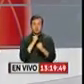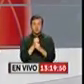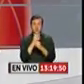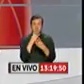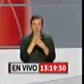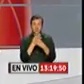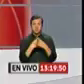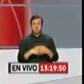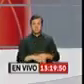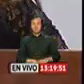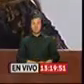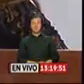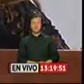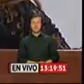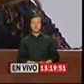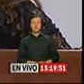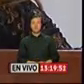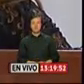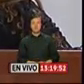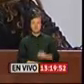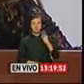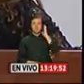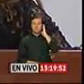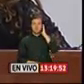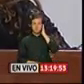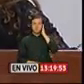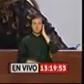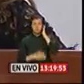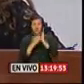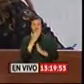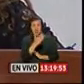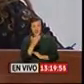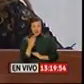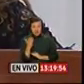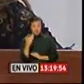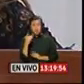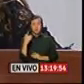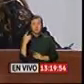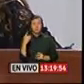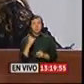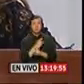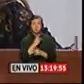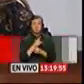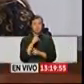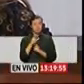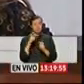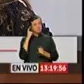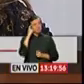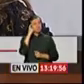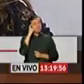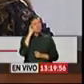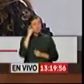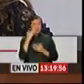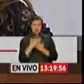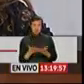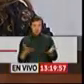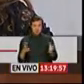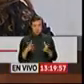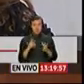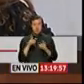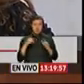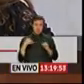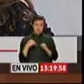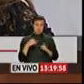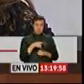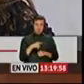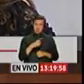prisión. Actos como estos son los que dan la pauta a los sobrevivientes de abuso sexual y de cualquier otro